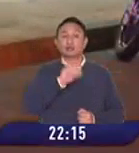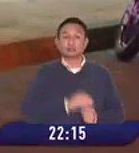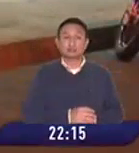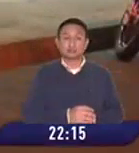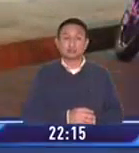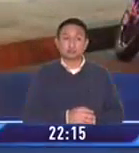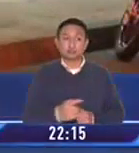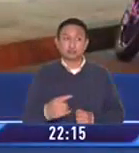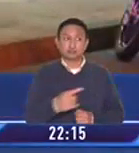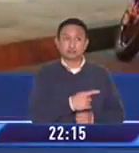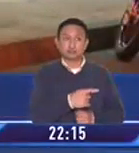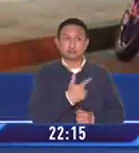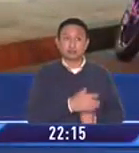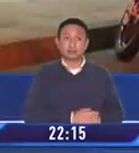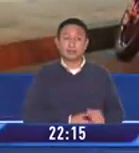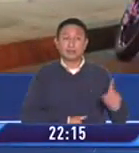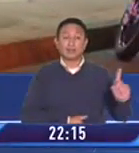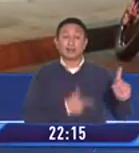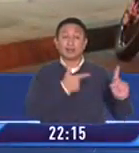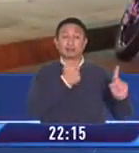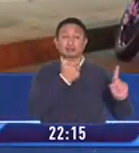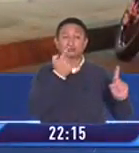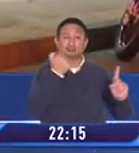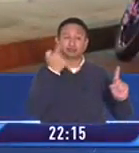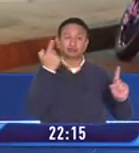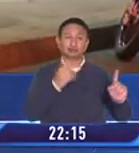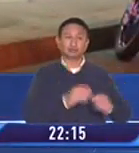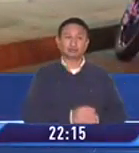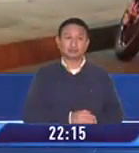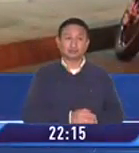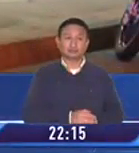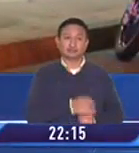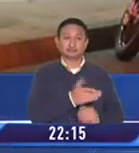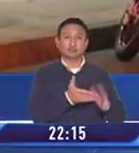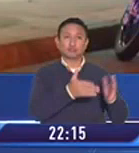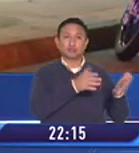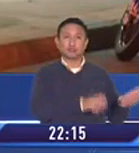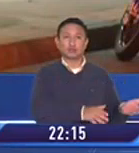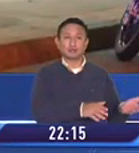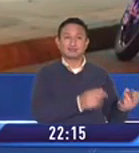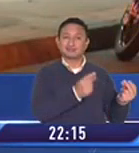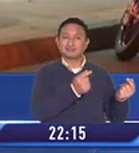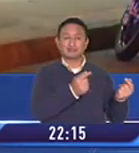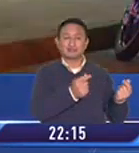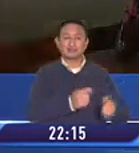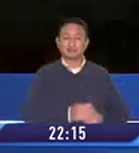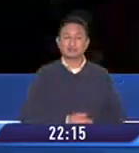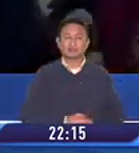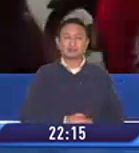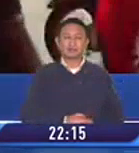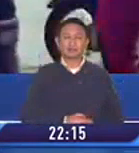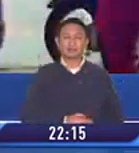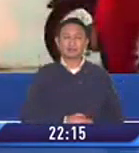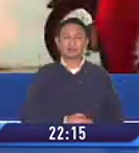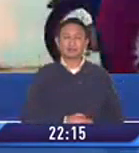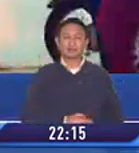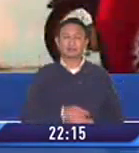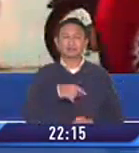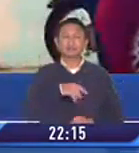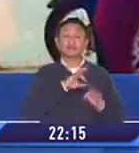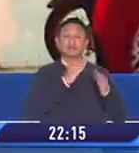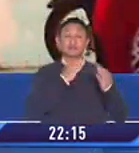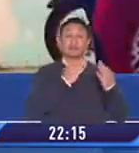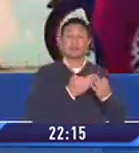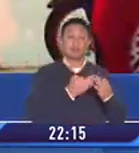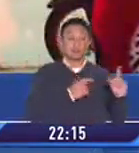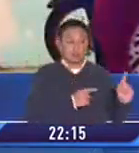resistió las heridas provocadas en su cuerpo por las balas y perdió la vida inmediatamente. Rápidamente los familiares